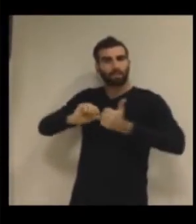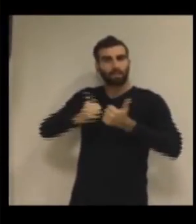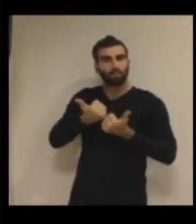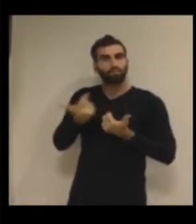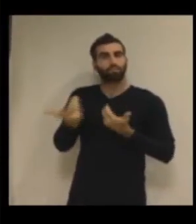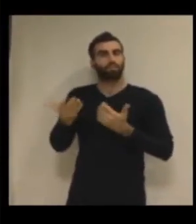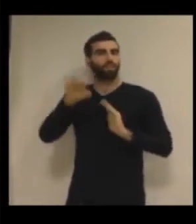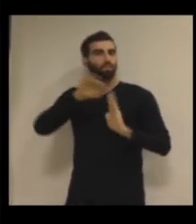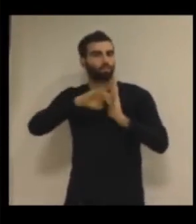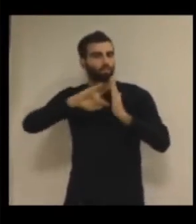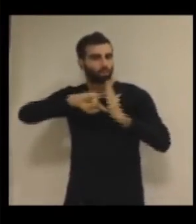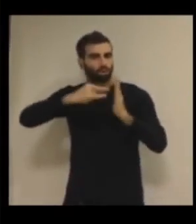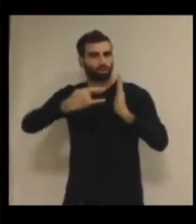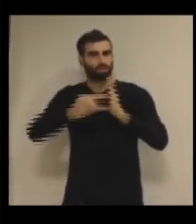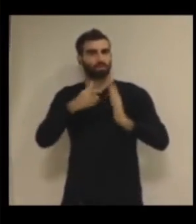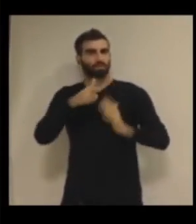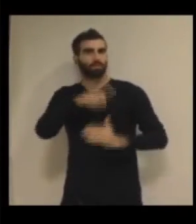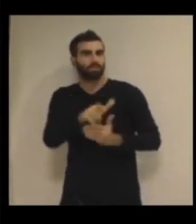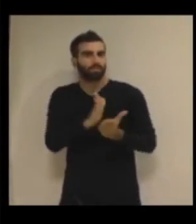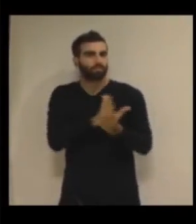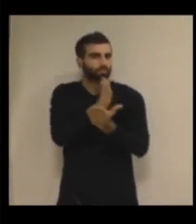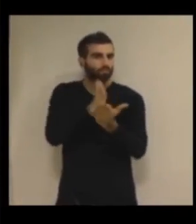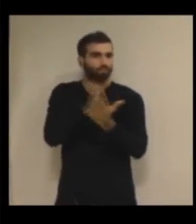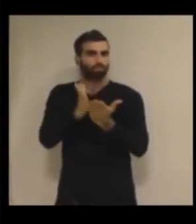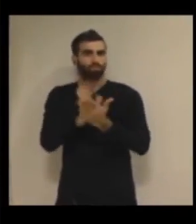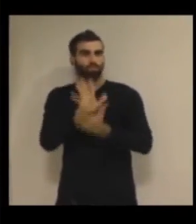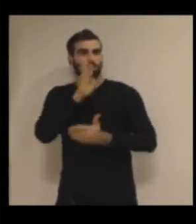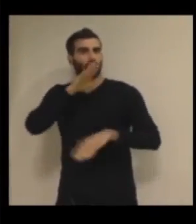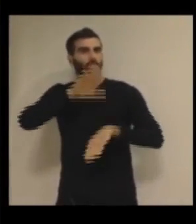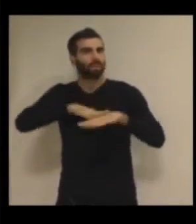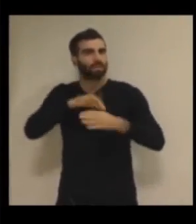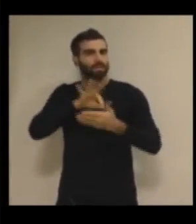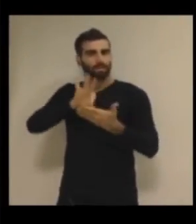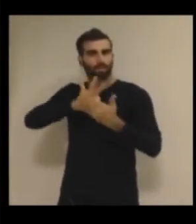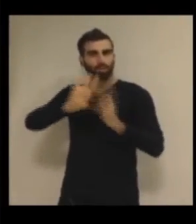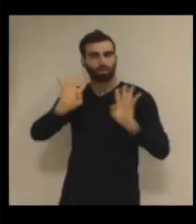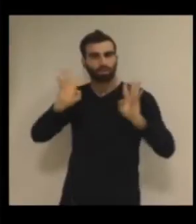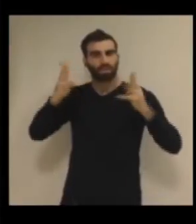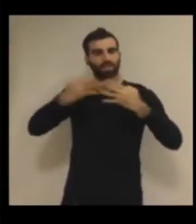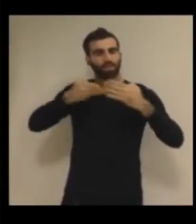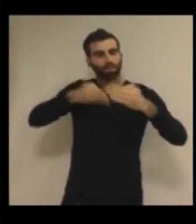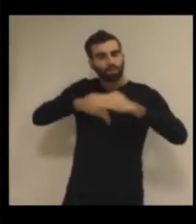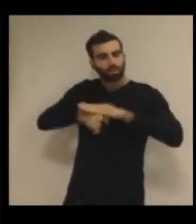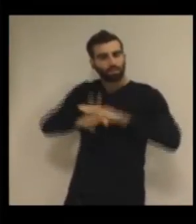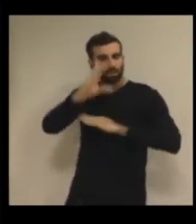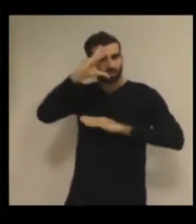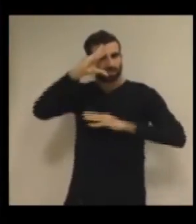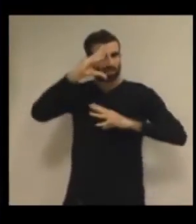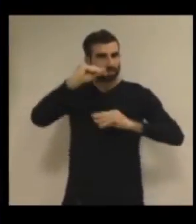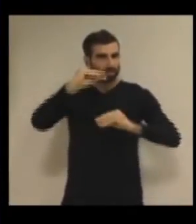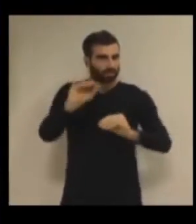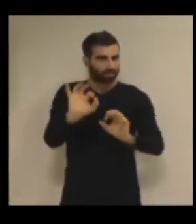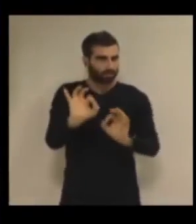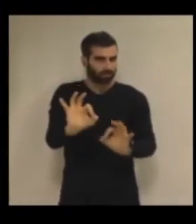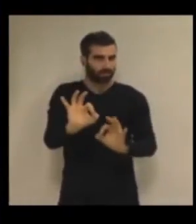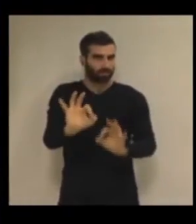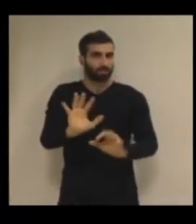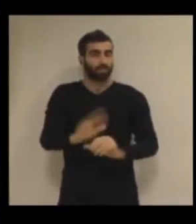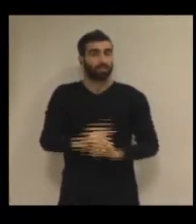del proyecto de acceso a los servicios telemáticos inteligentes,